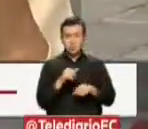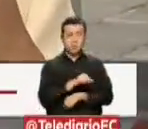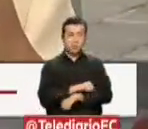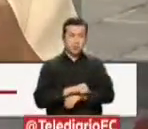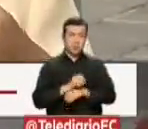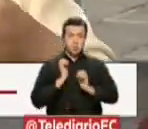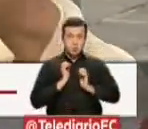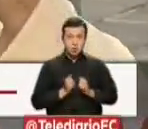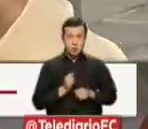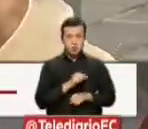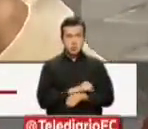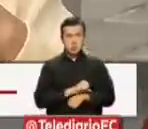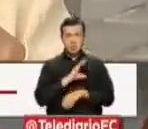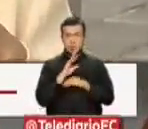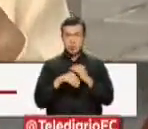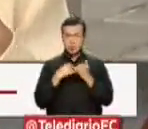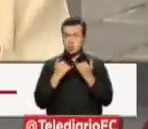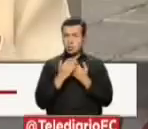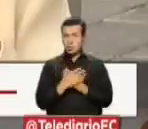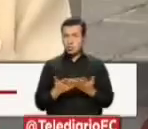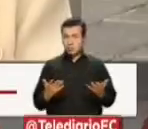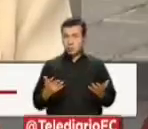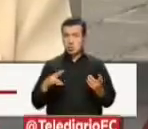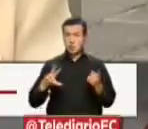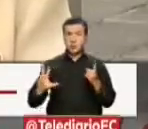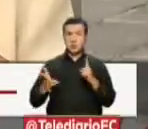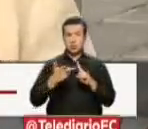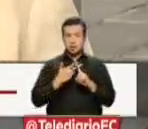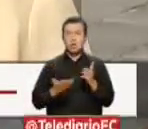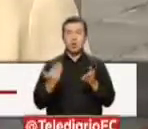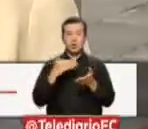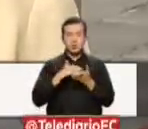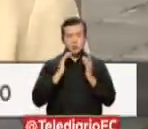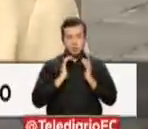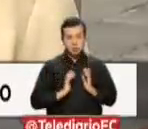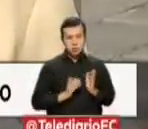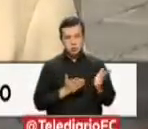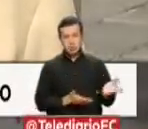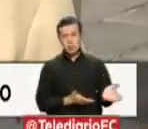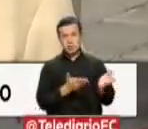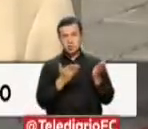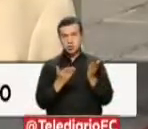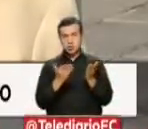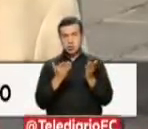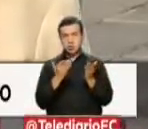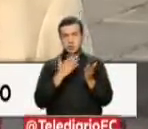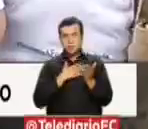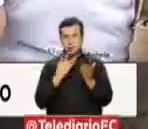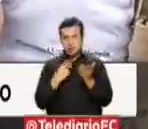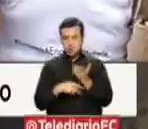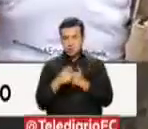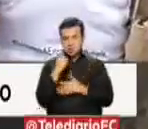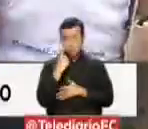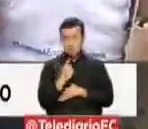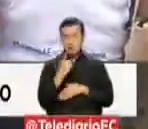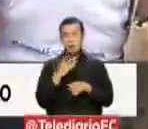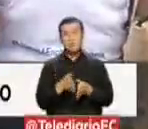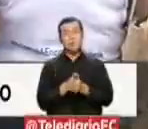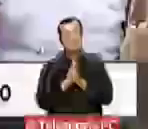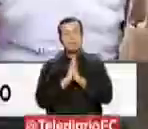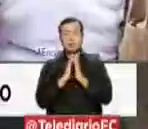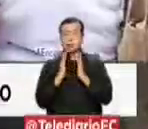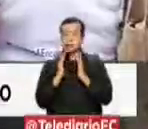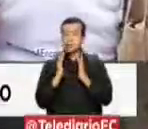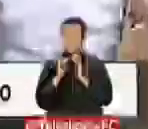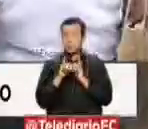la exhumación, y ahora estamos con una tercera exhumación de los restos cadavéricos de mi hijo. Por eso los pedidos de no impunidad